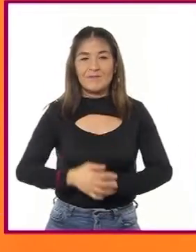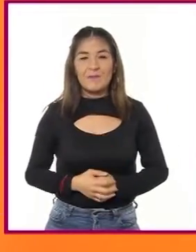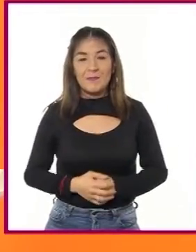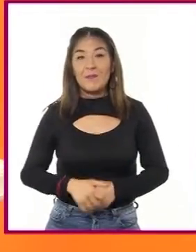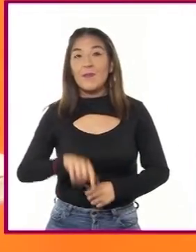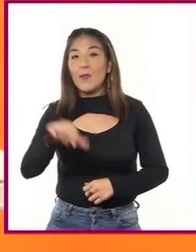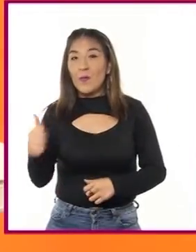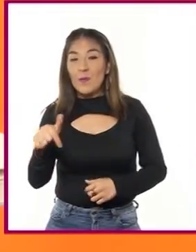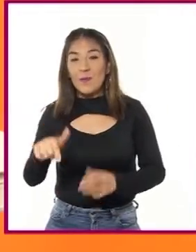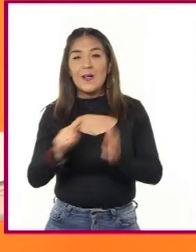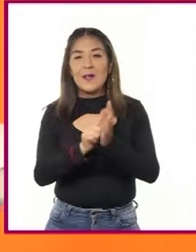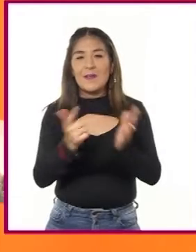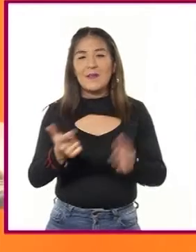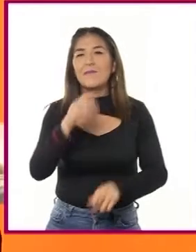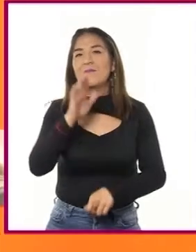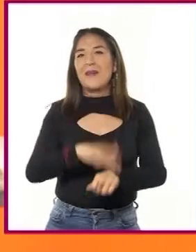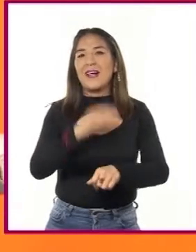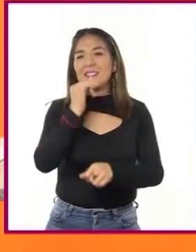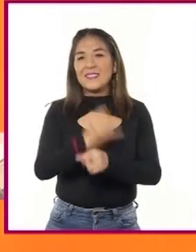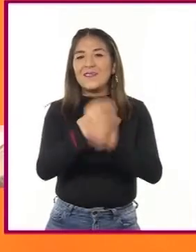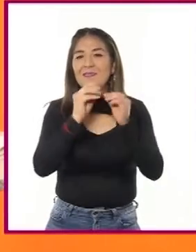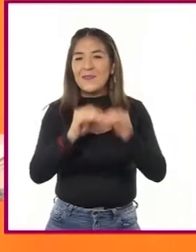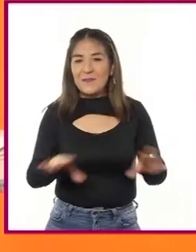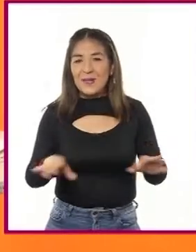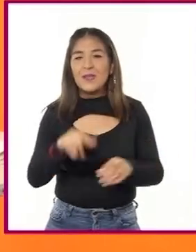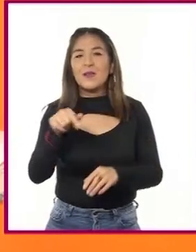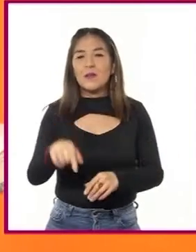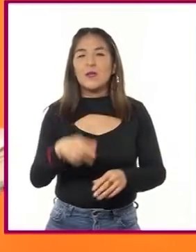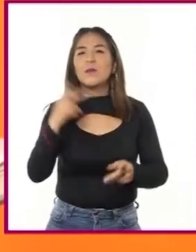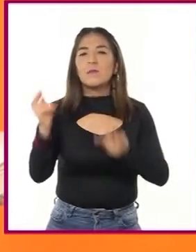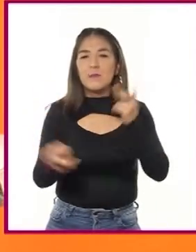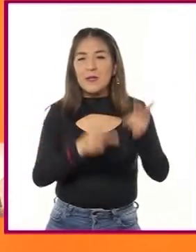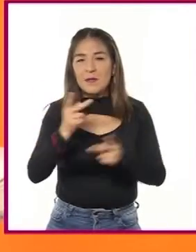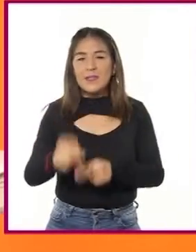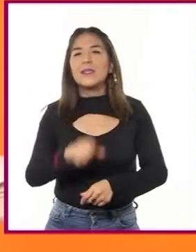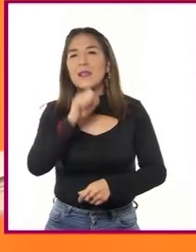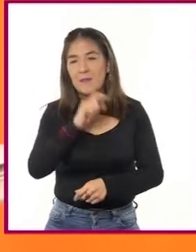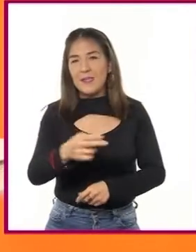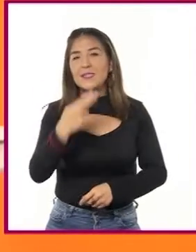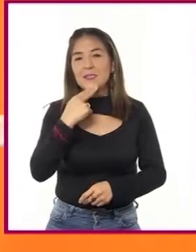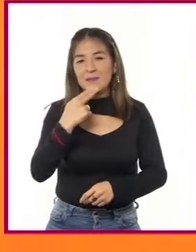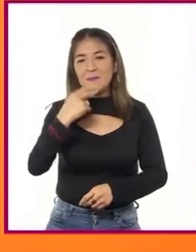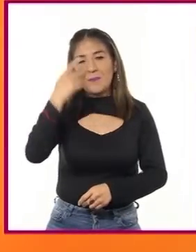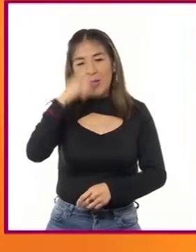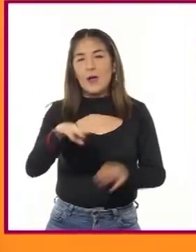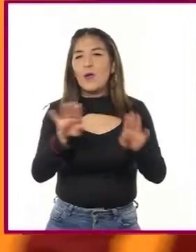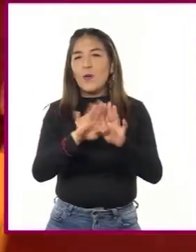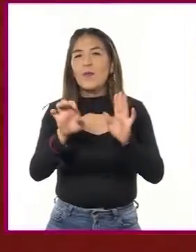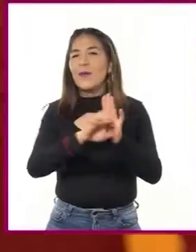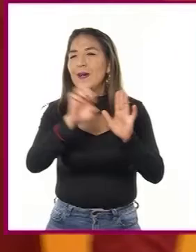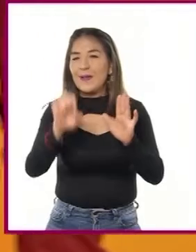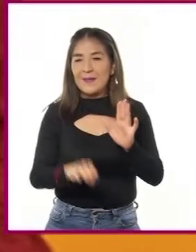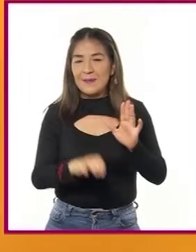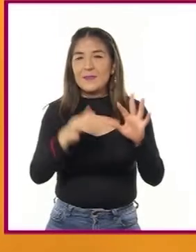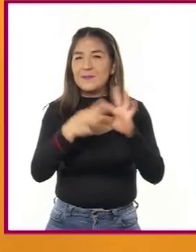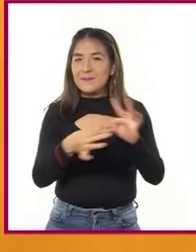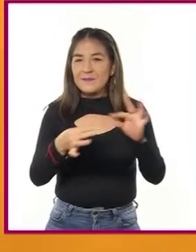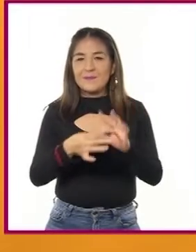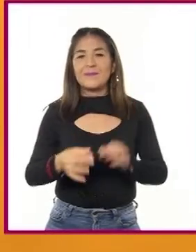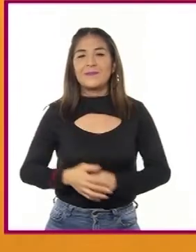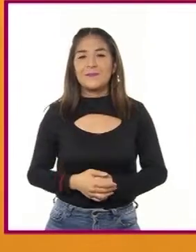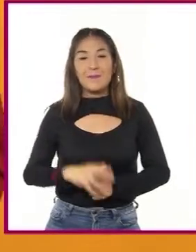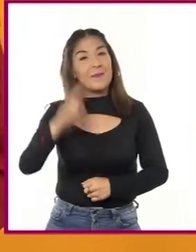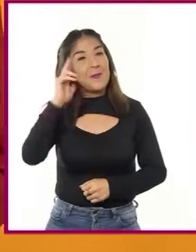hay muchas fuentes de información de consulta que también pueden servirnos para ejemplificar. ¿Qué